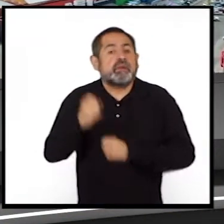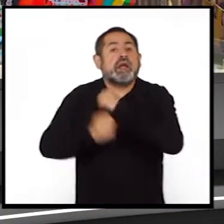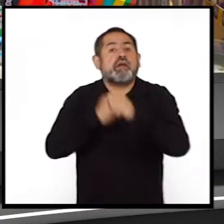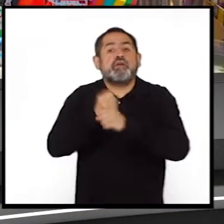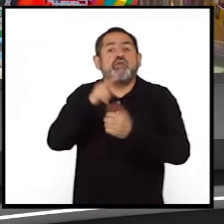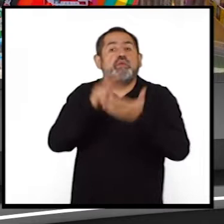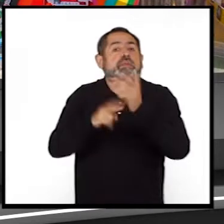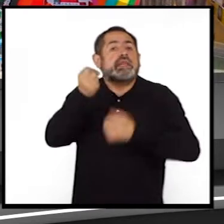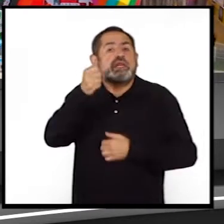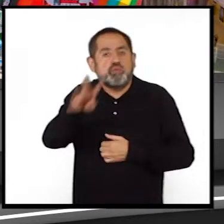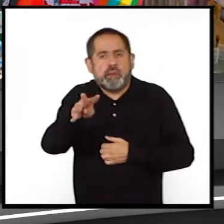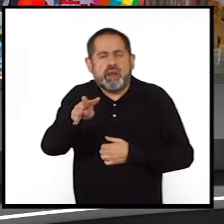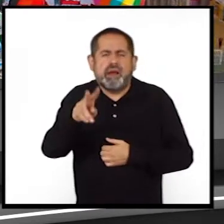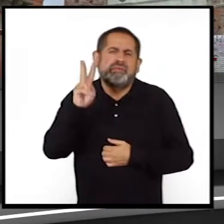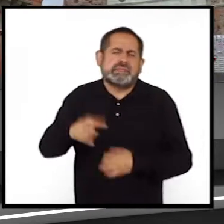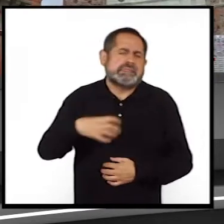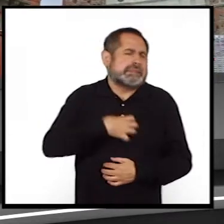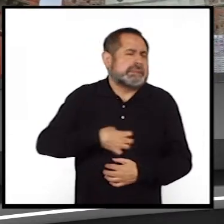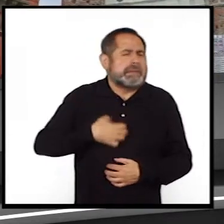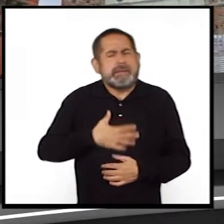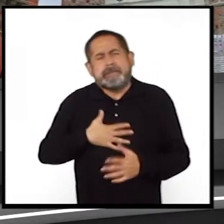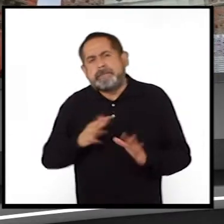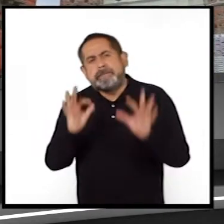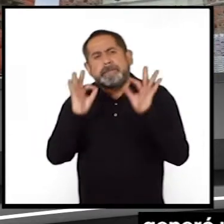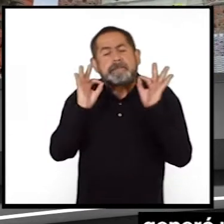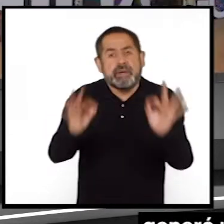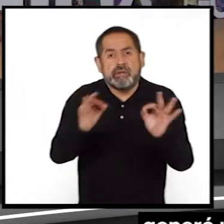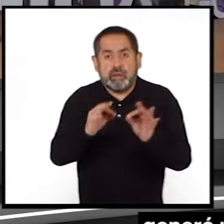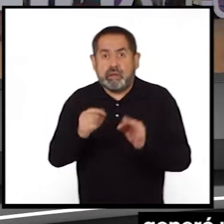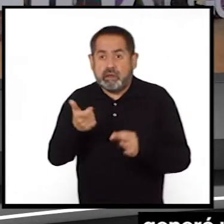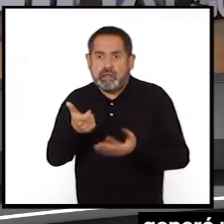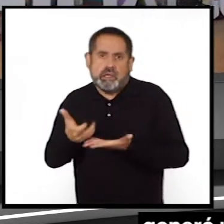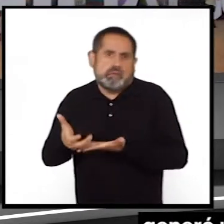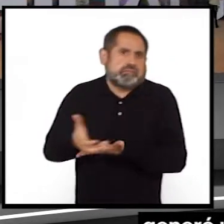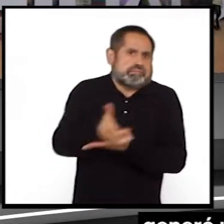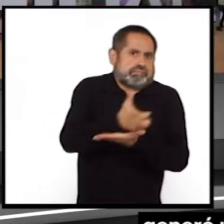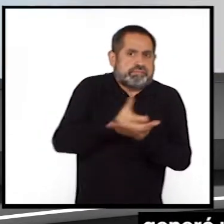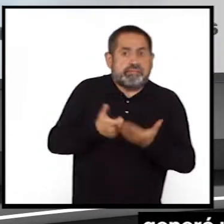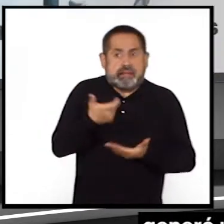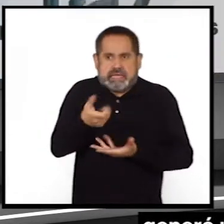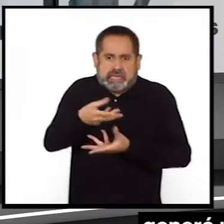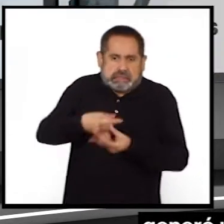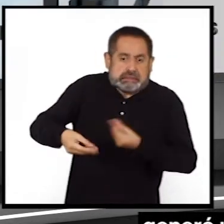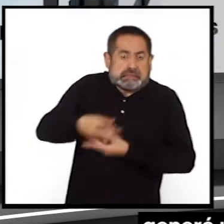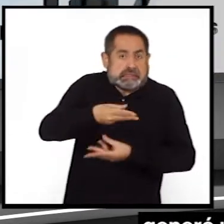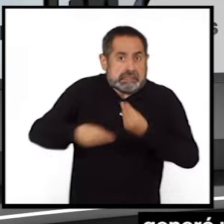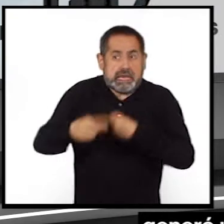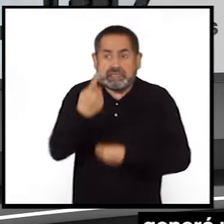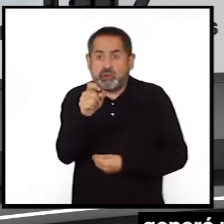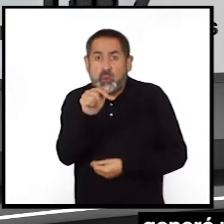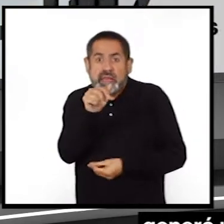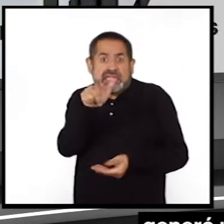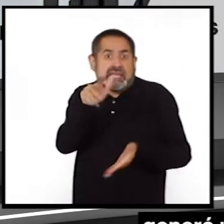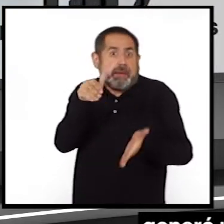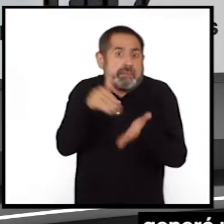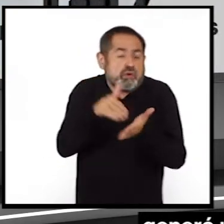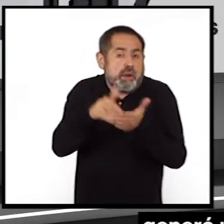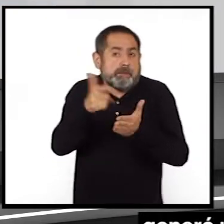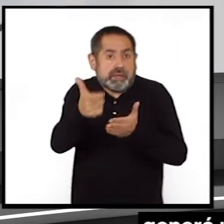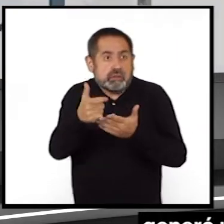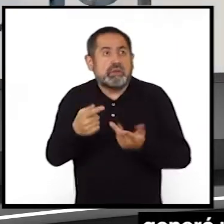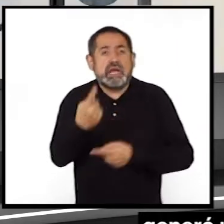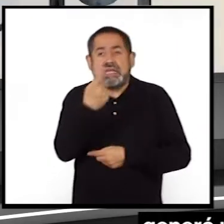año 2019 nos trajo grandes satisfacciones. Generó una derrama económica de más de 147 millones de